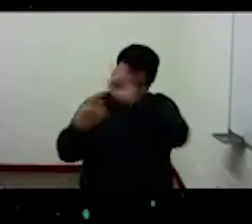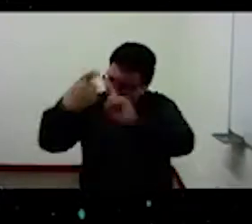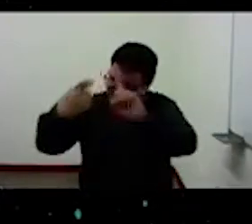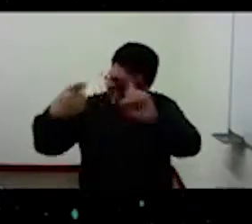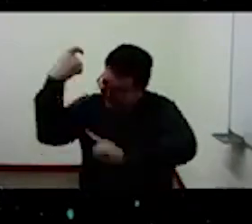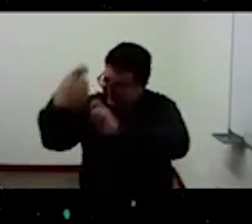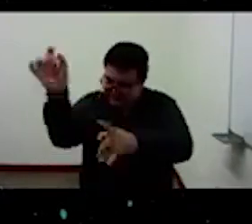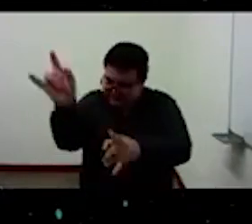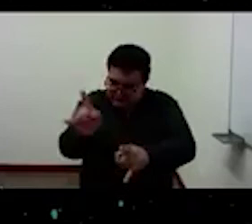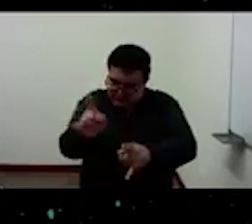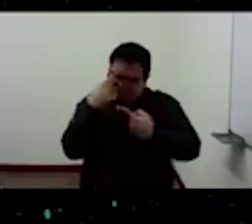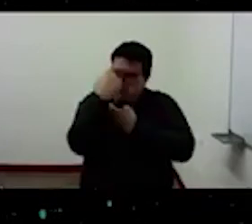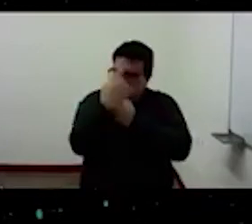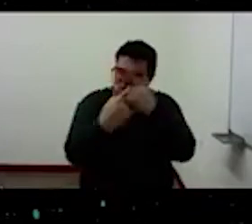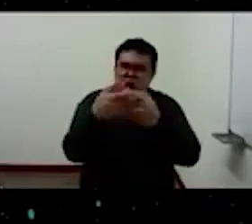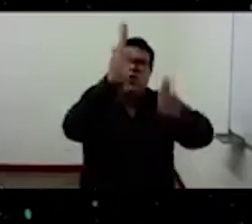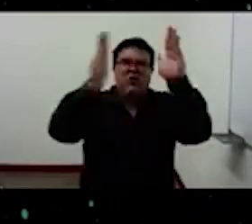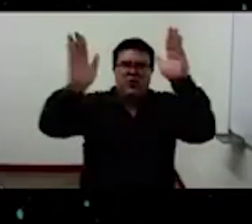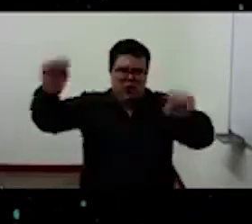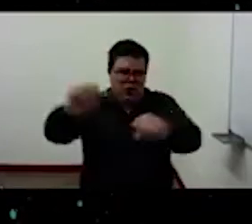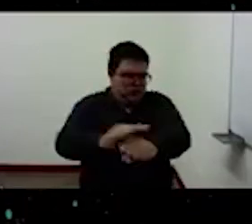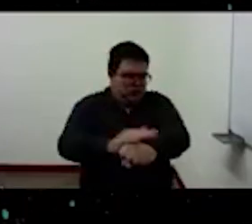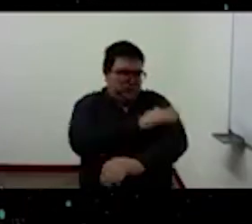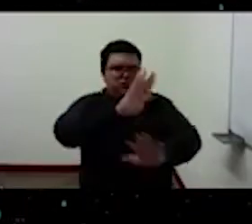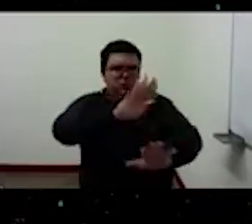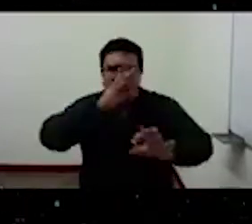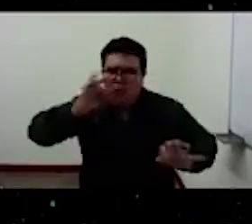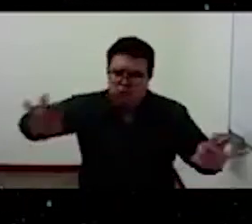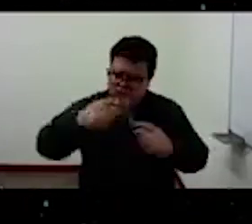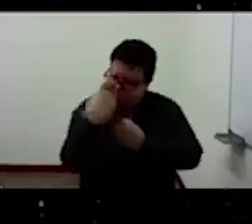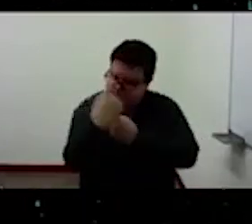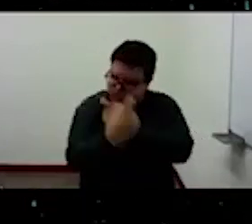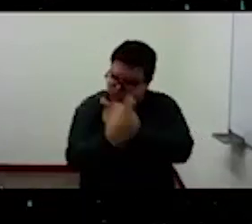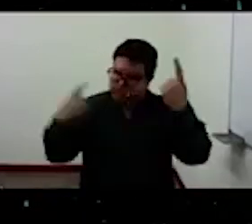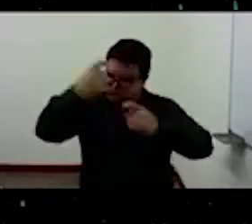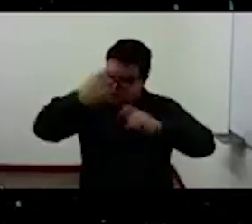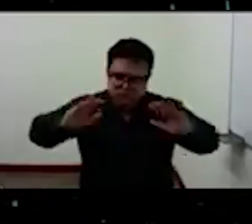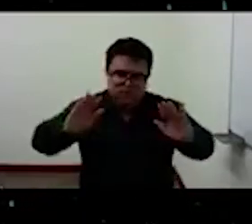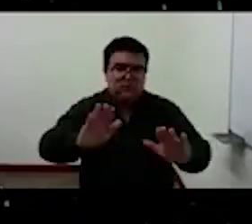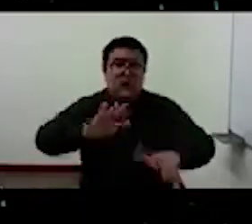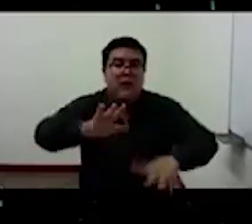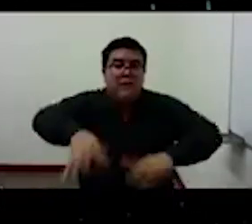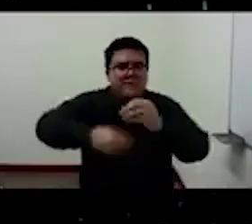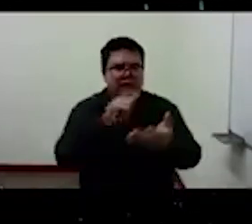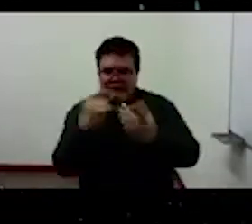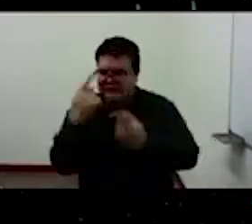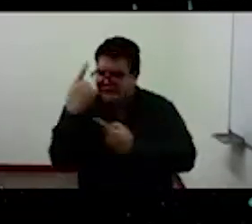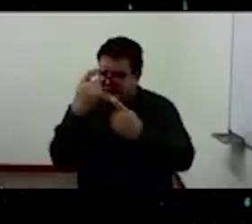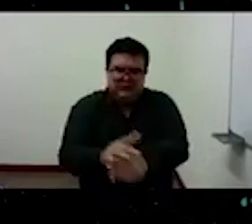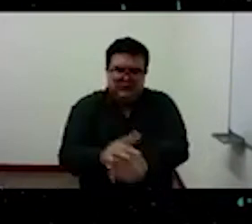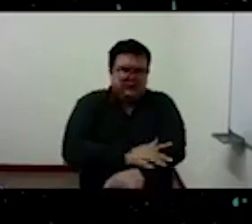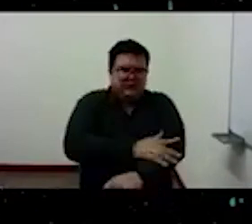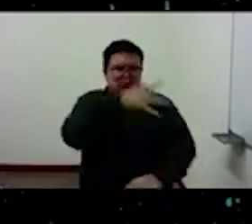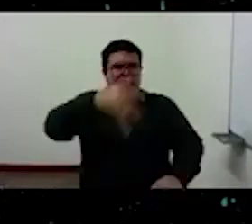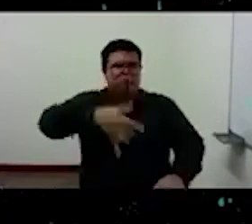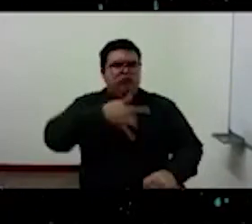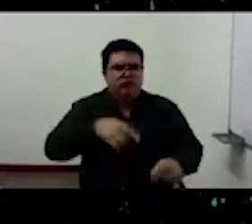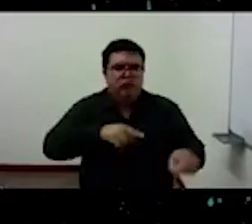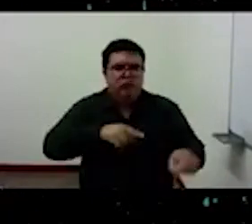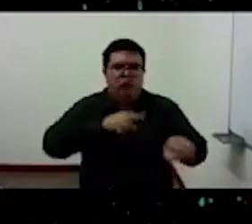los dioses, ora llora para los hombres. Y sin duda, la génesis de la pintura constituye un